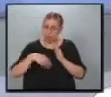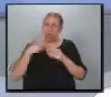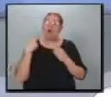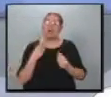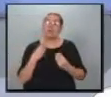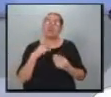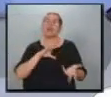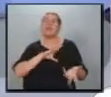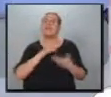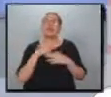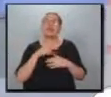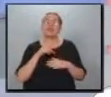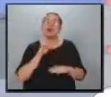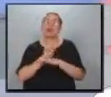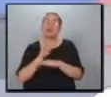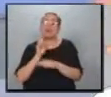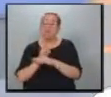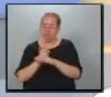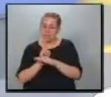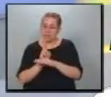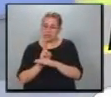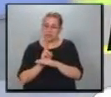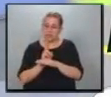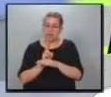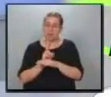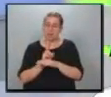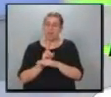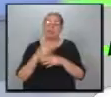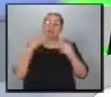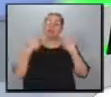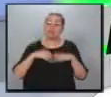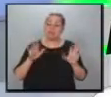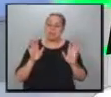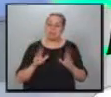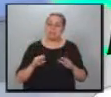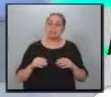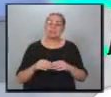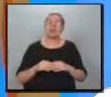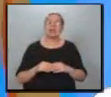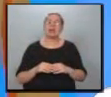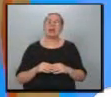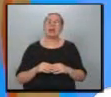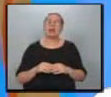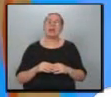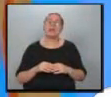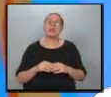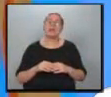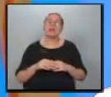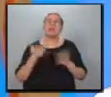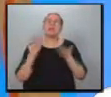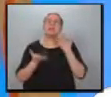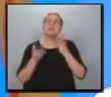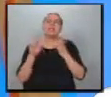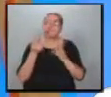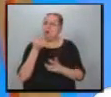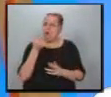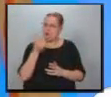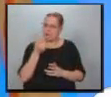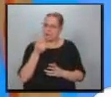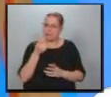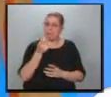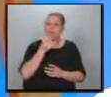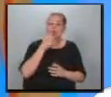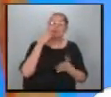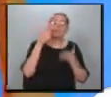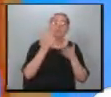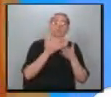ese modo permitimos que se concentre mucho más toda la naturaleza en menor cantidad de kilos. Claro. Durante el